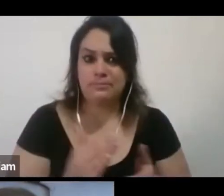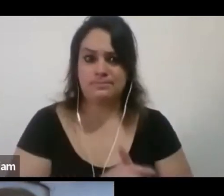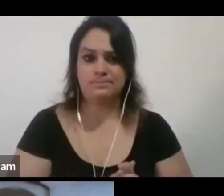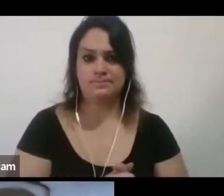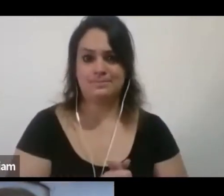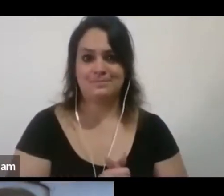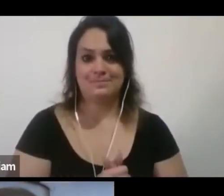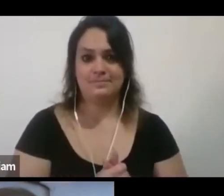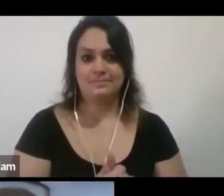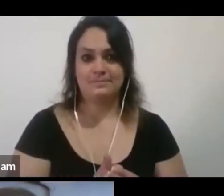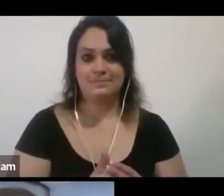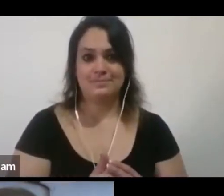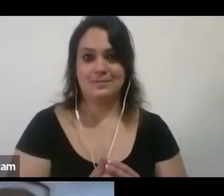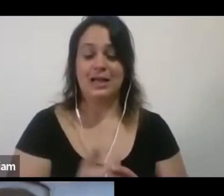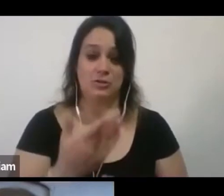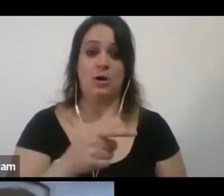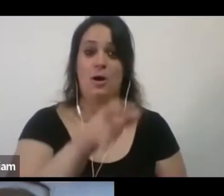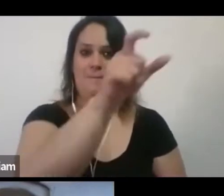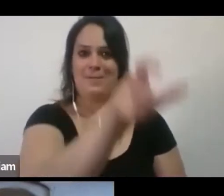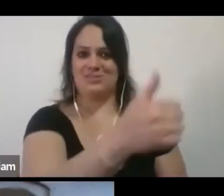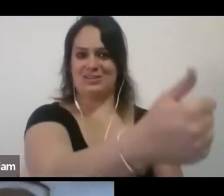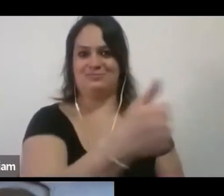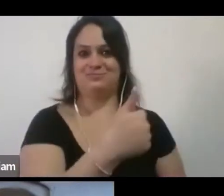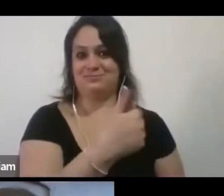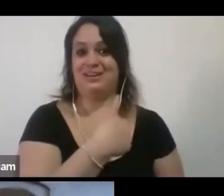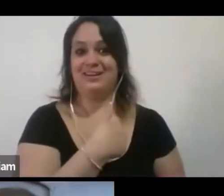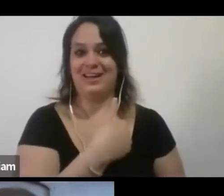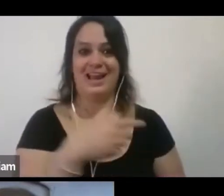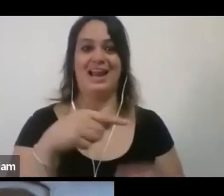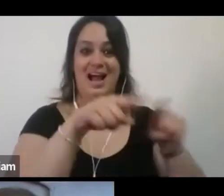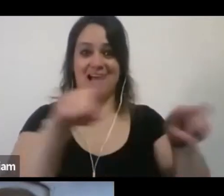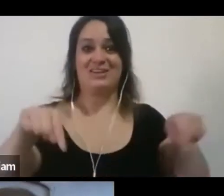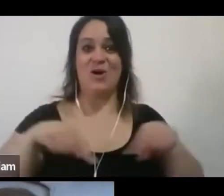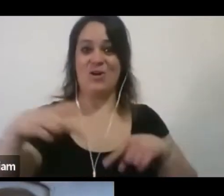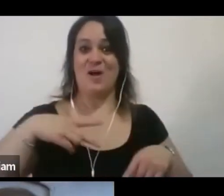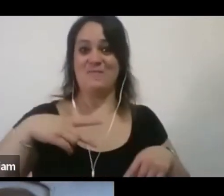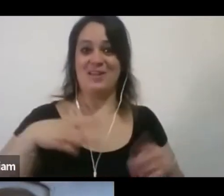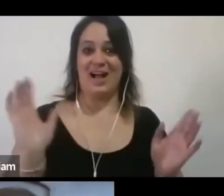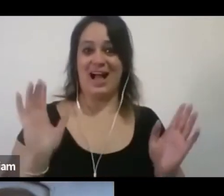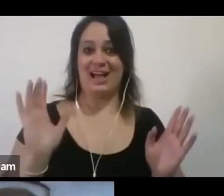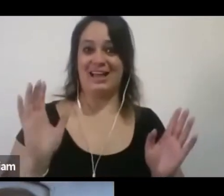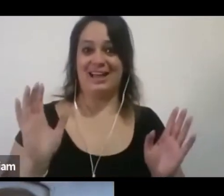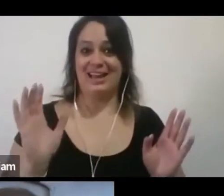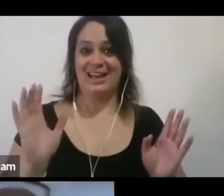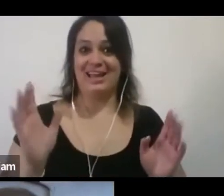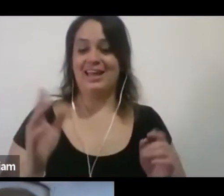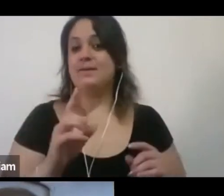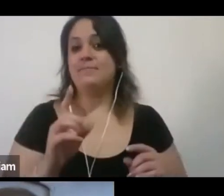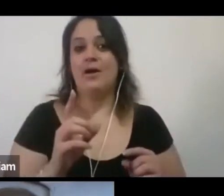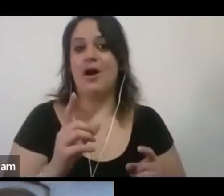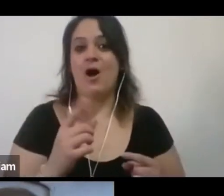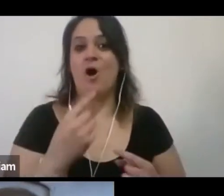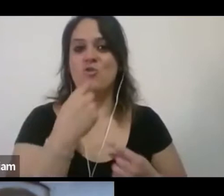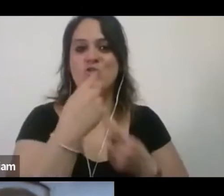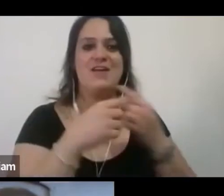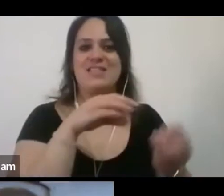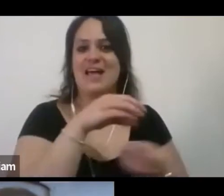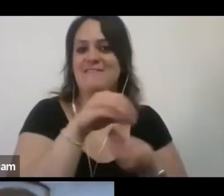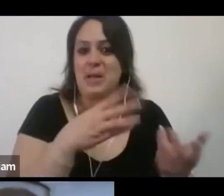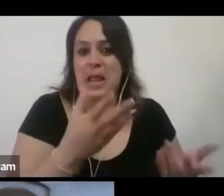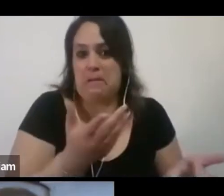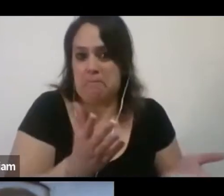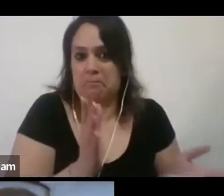tener un cliente en mi privado, pero no es una entrevista familiar. Y bueno, todo eso